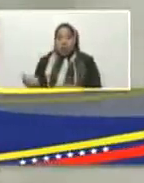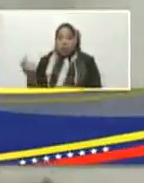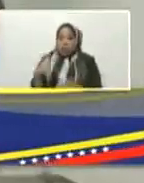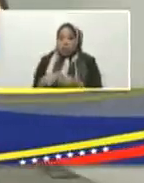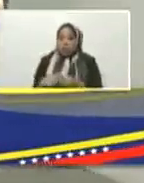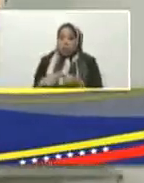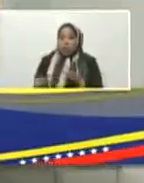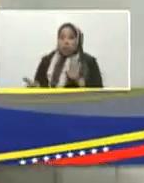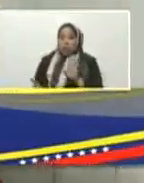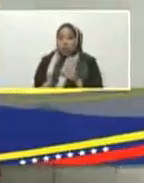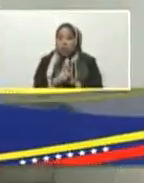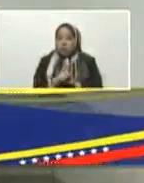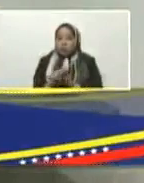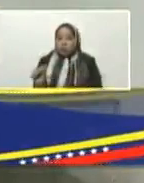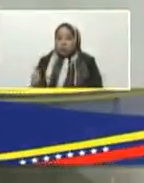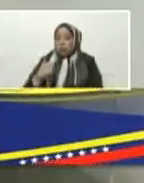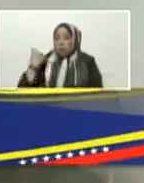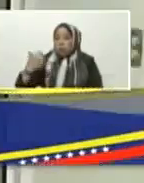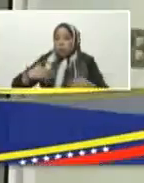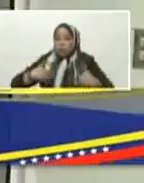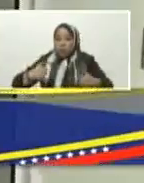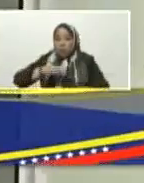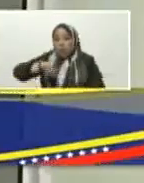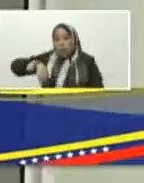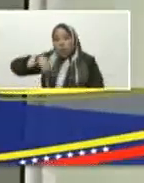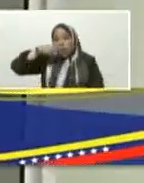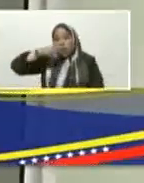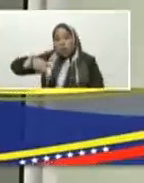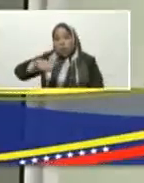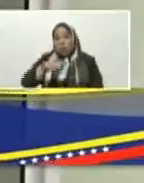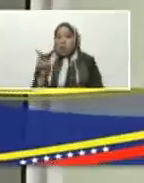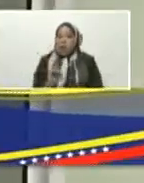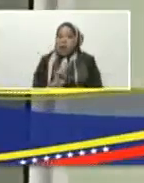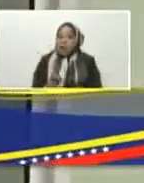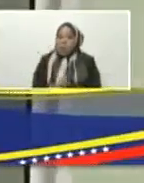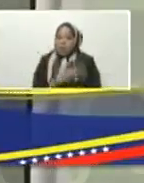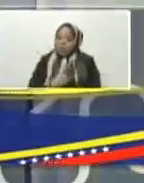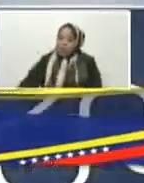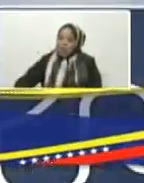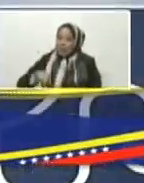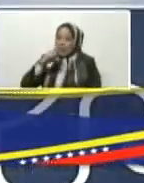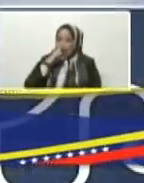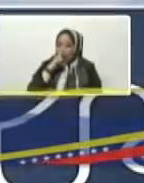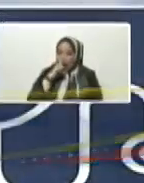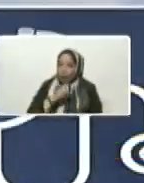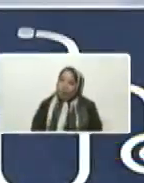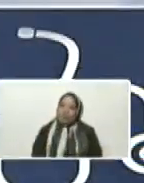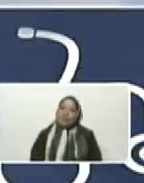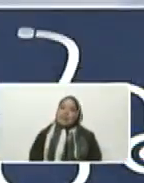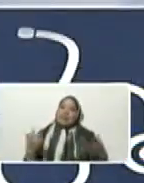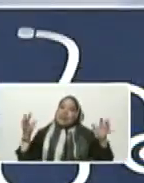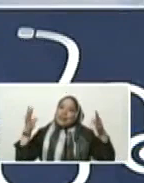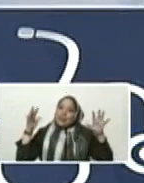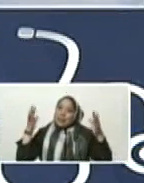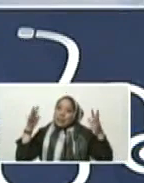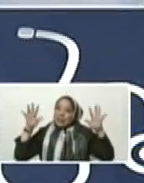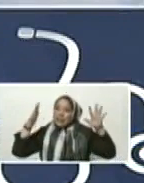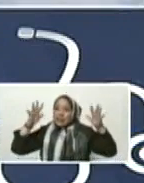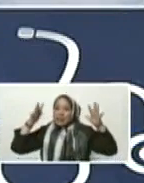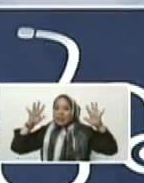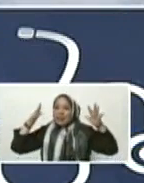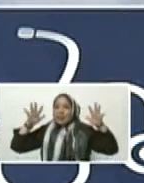líneas estratégicas, garantizarle la salud a nuestro pueblo. Adelante, mi comandante. Yaracuy,